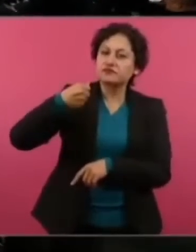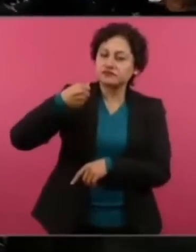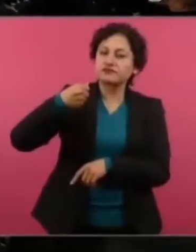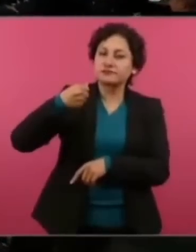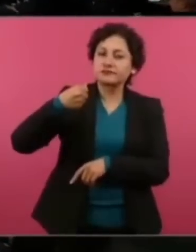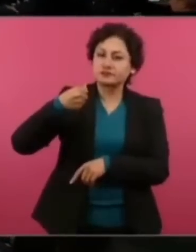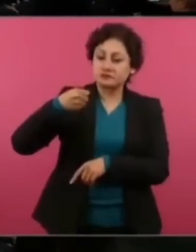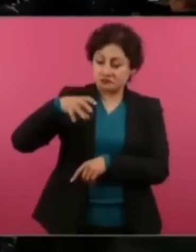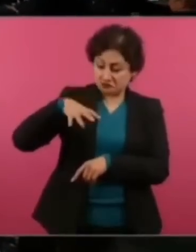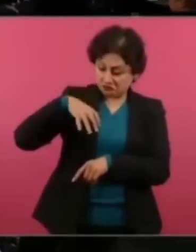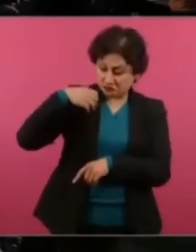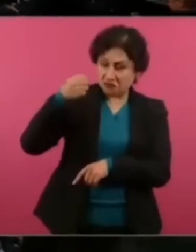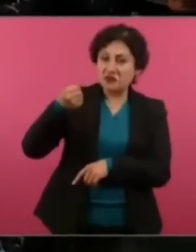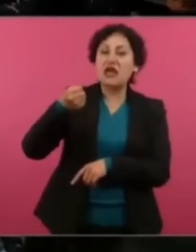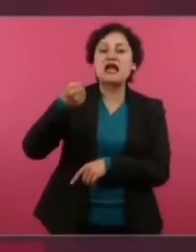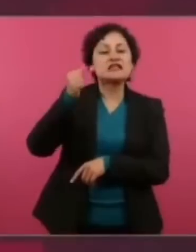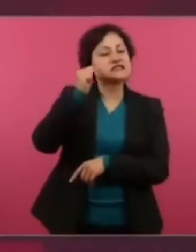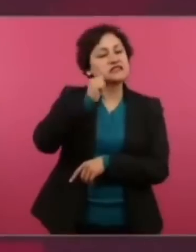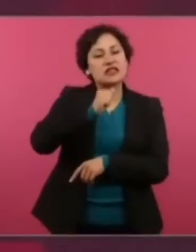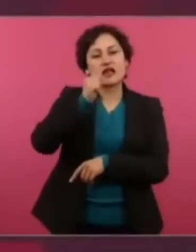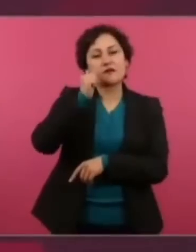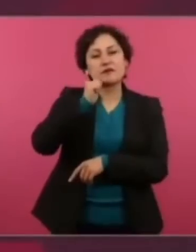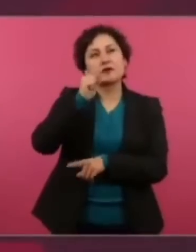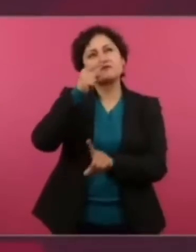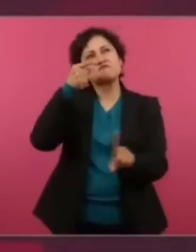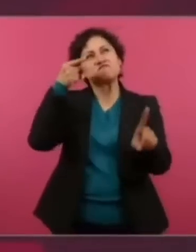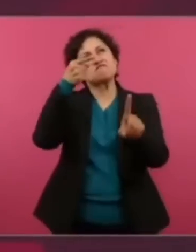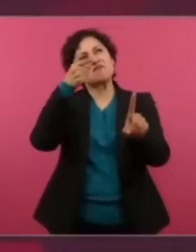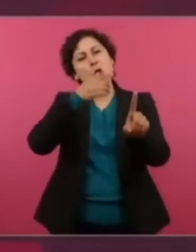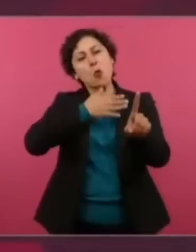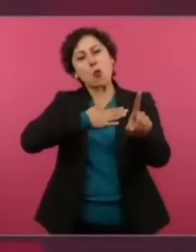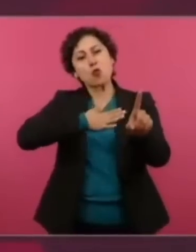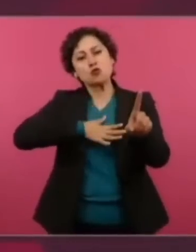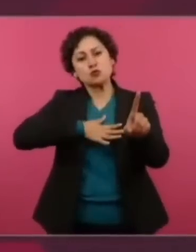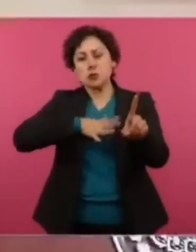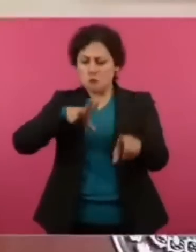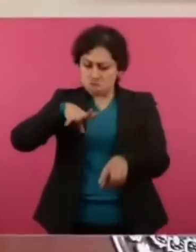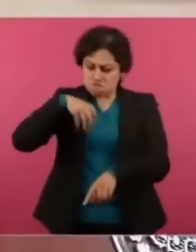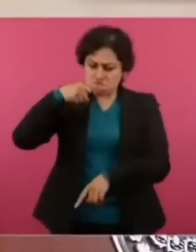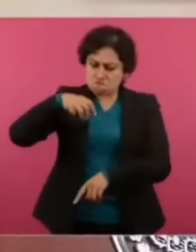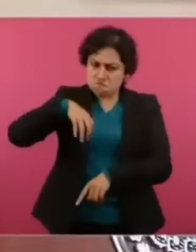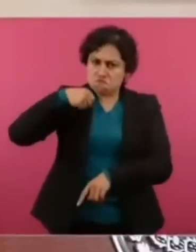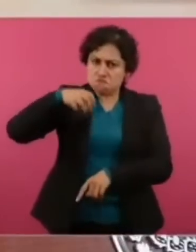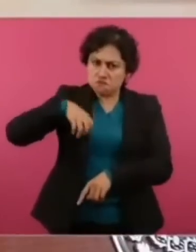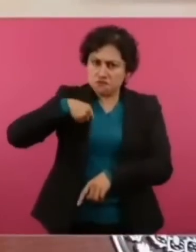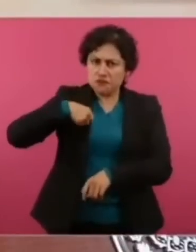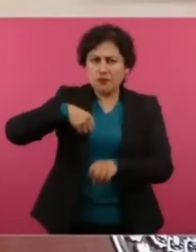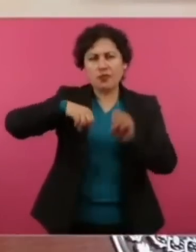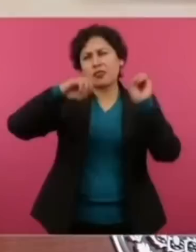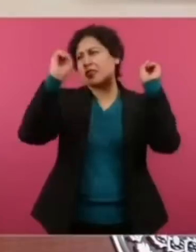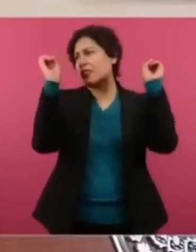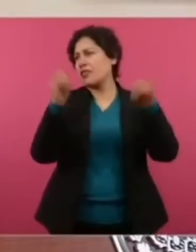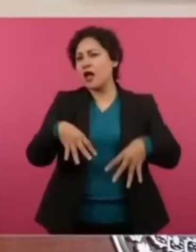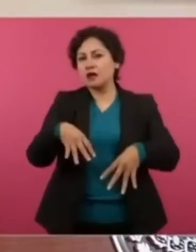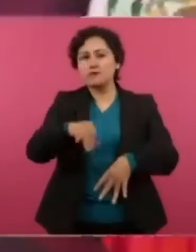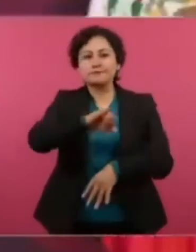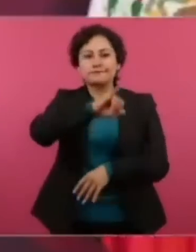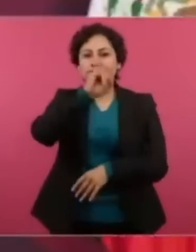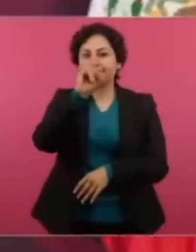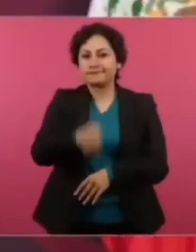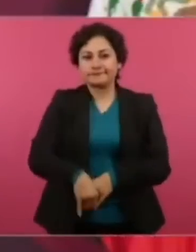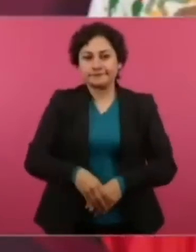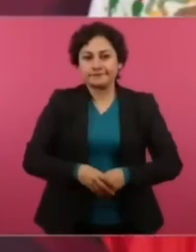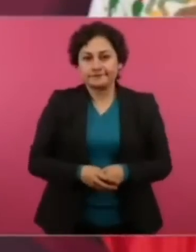siempre cuando se lucha por causas justas. Nunca rendirse.